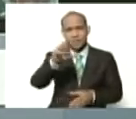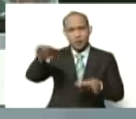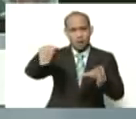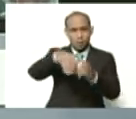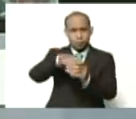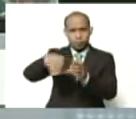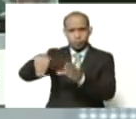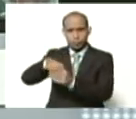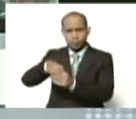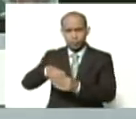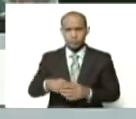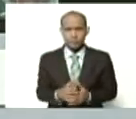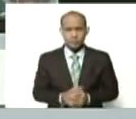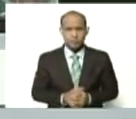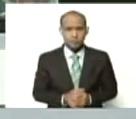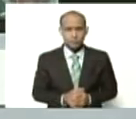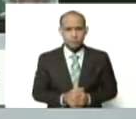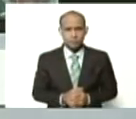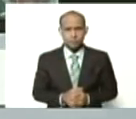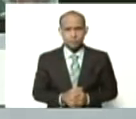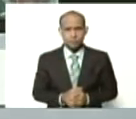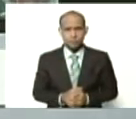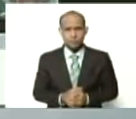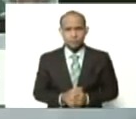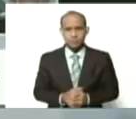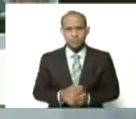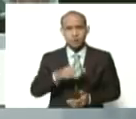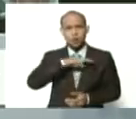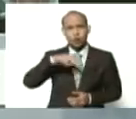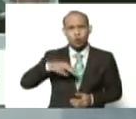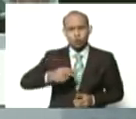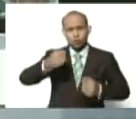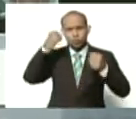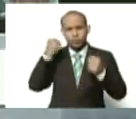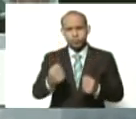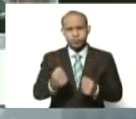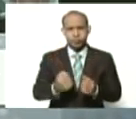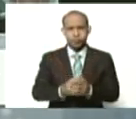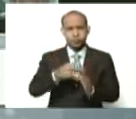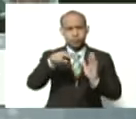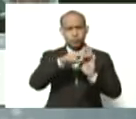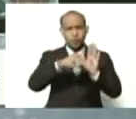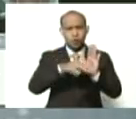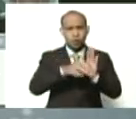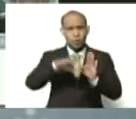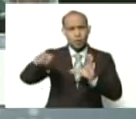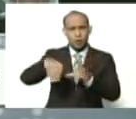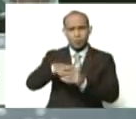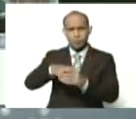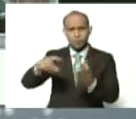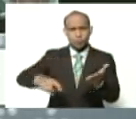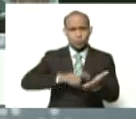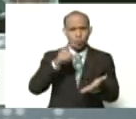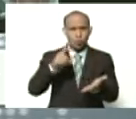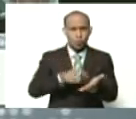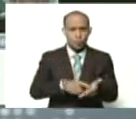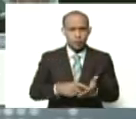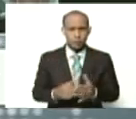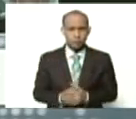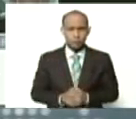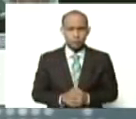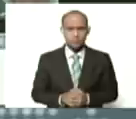radical y vamos a apretar la mano en la cuarentena radical, para decirlo de alguna